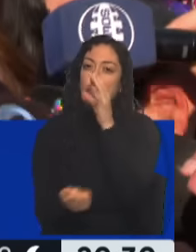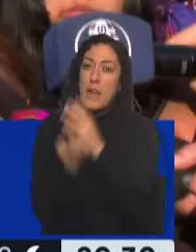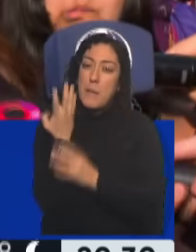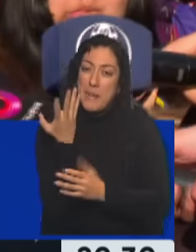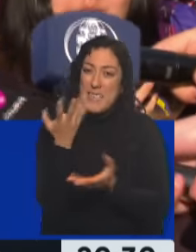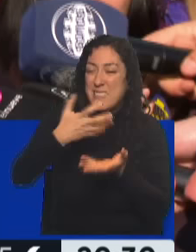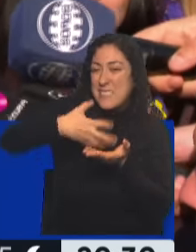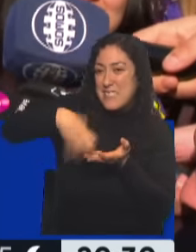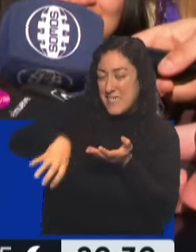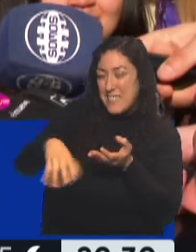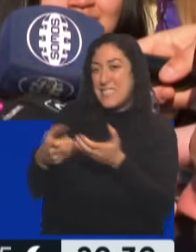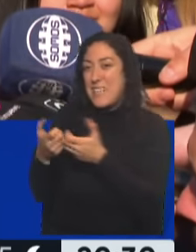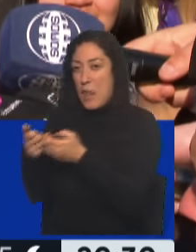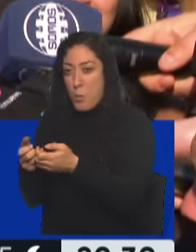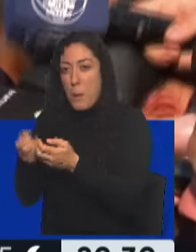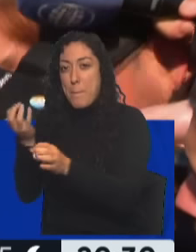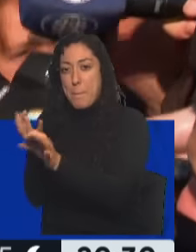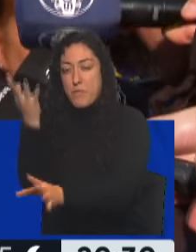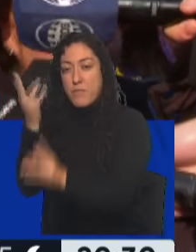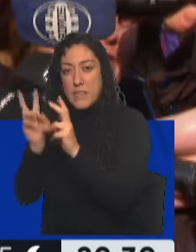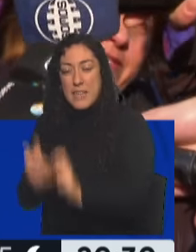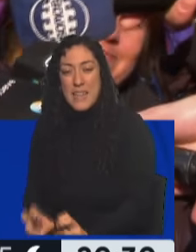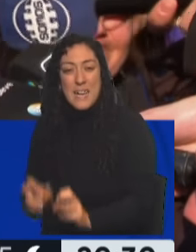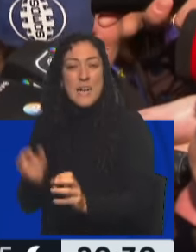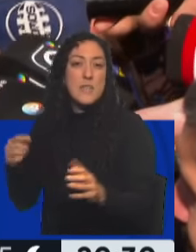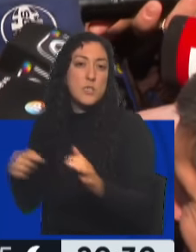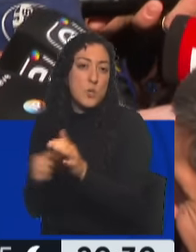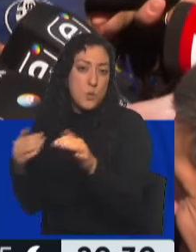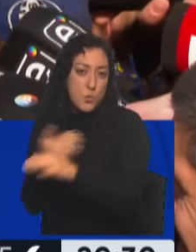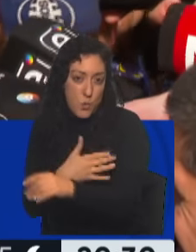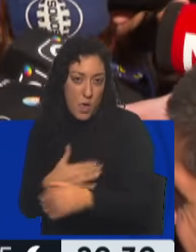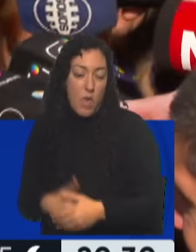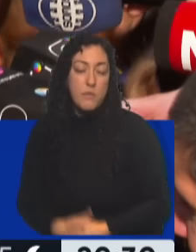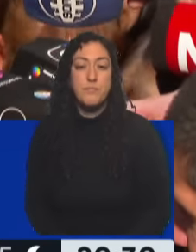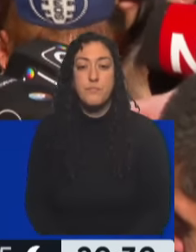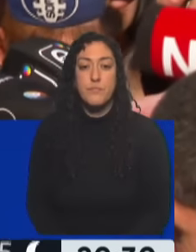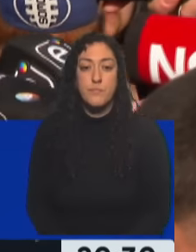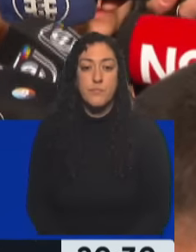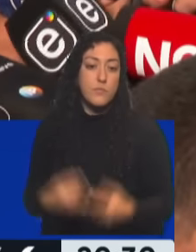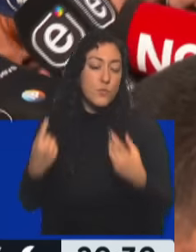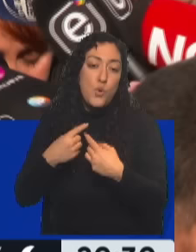de Pericias Telefónicas de la Ciudad de Buenos Aires. Estas son las últimas más